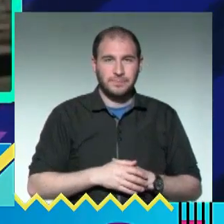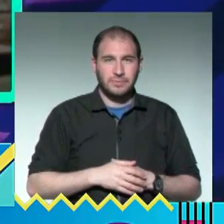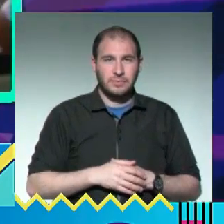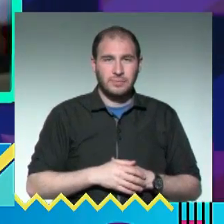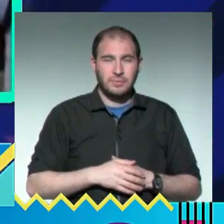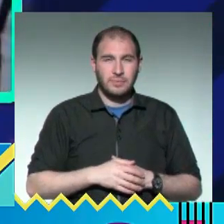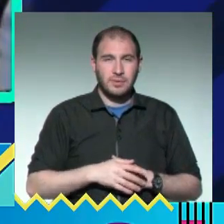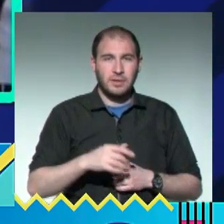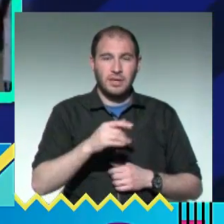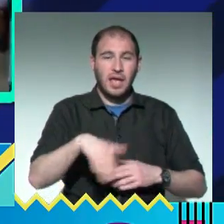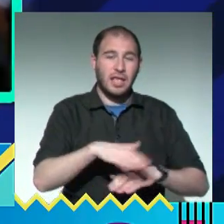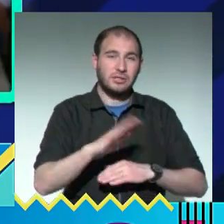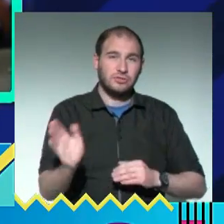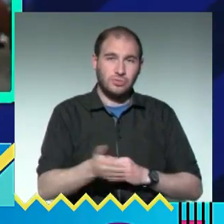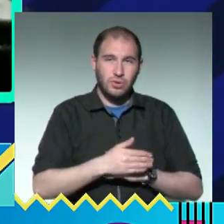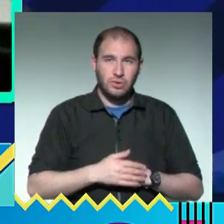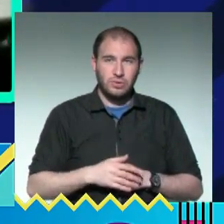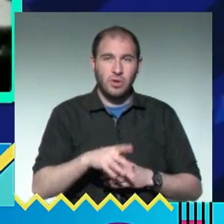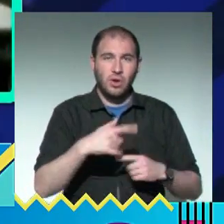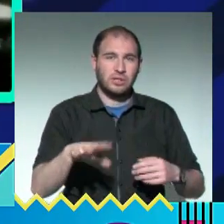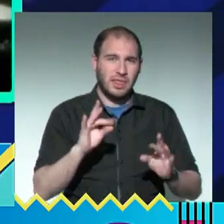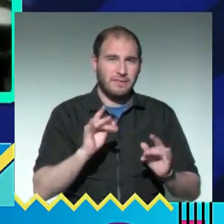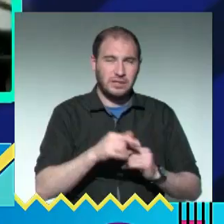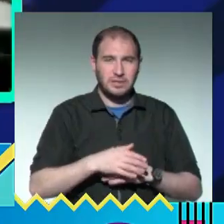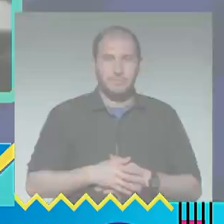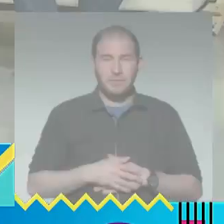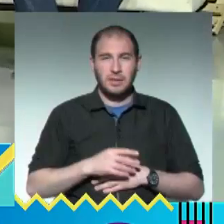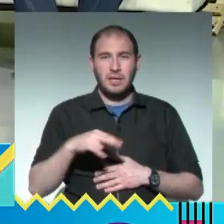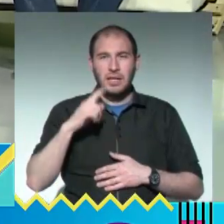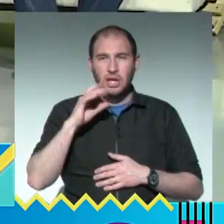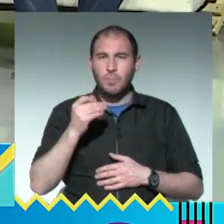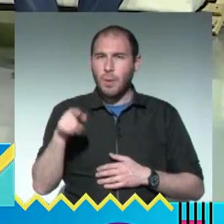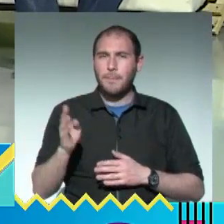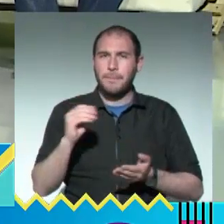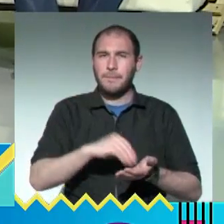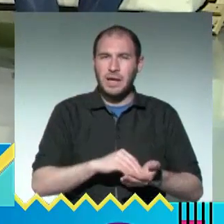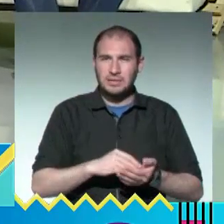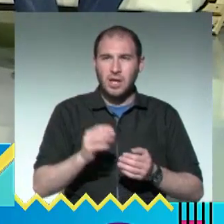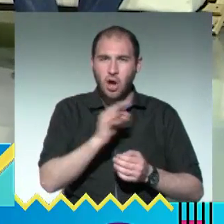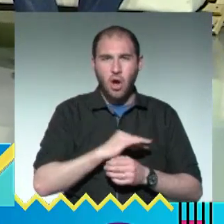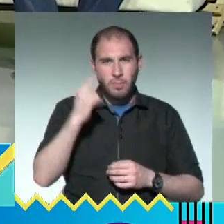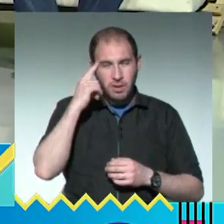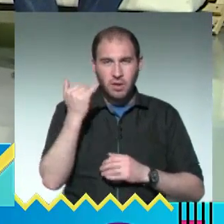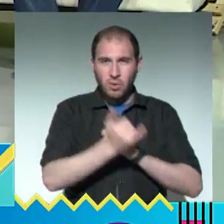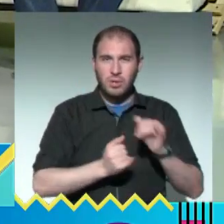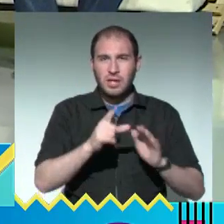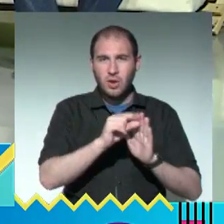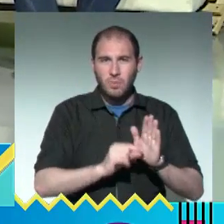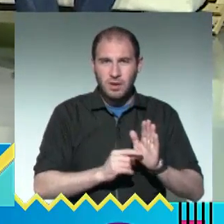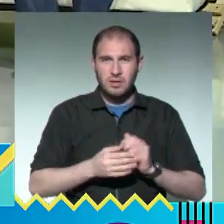toda la calle que están en una situación muy compleja. Nico, ¿qué le sumarías a esa visión de lo que dicen los